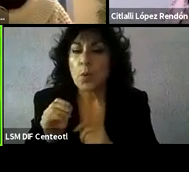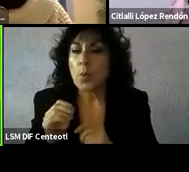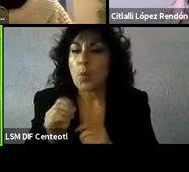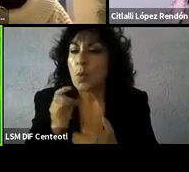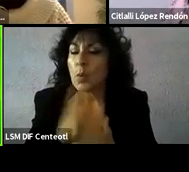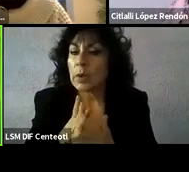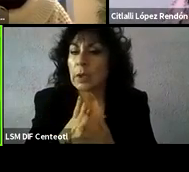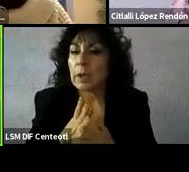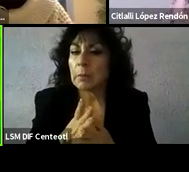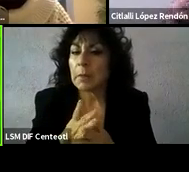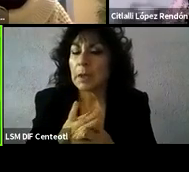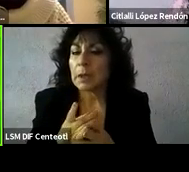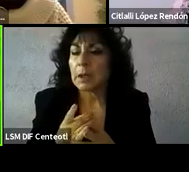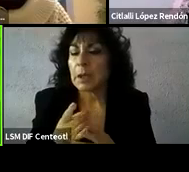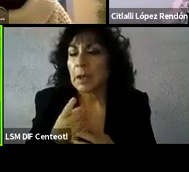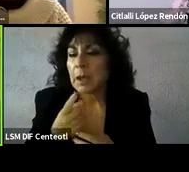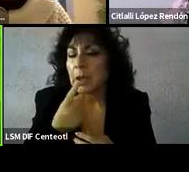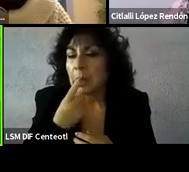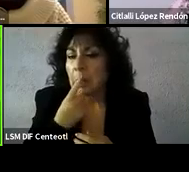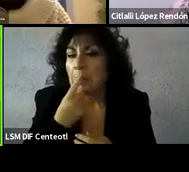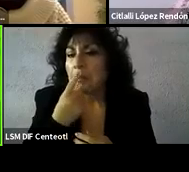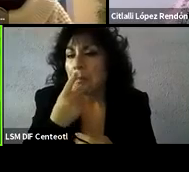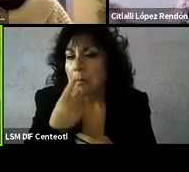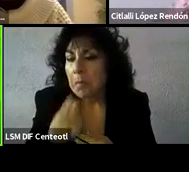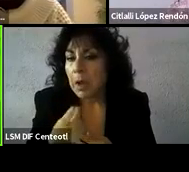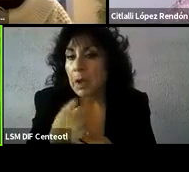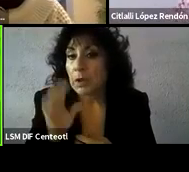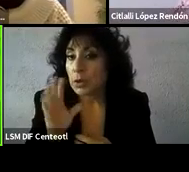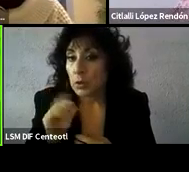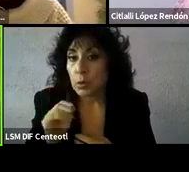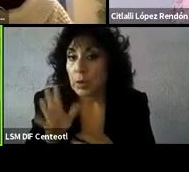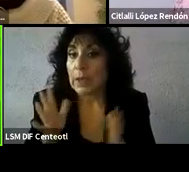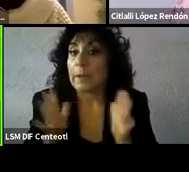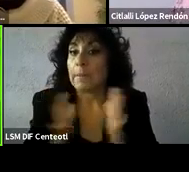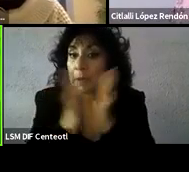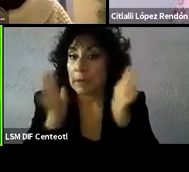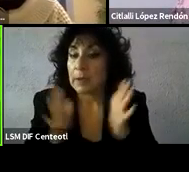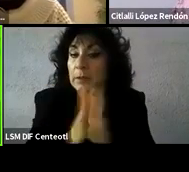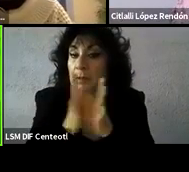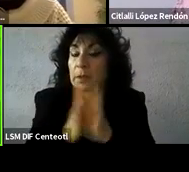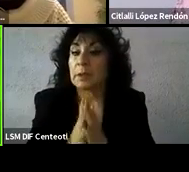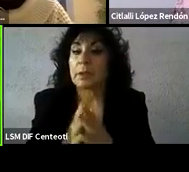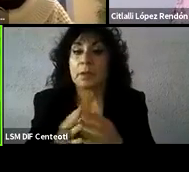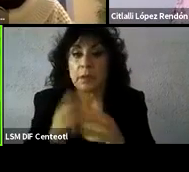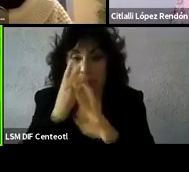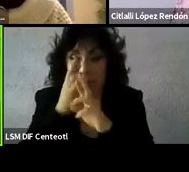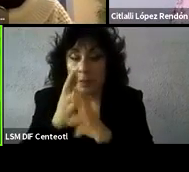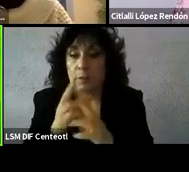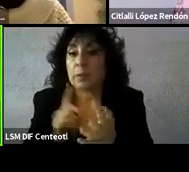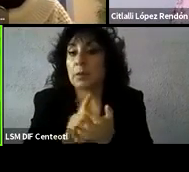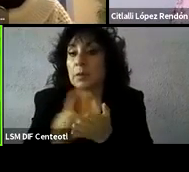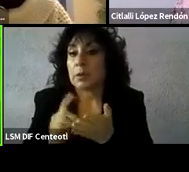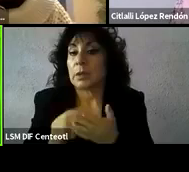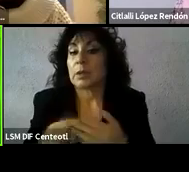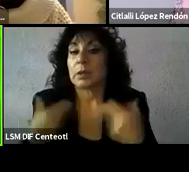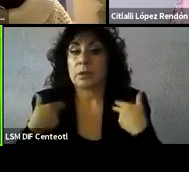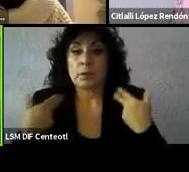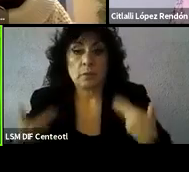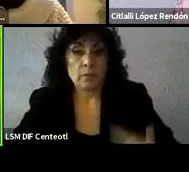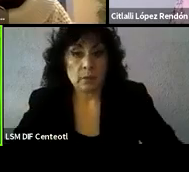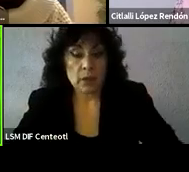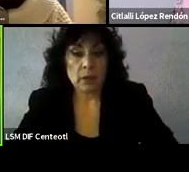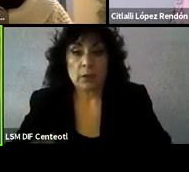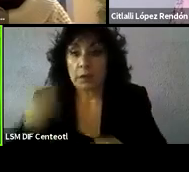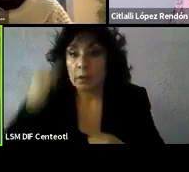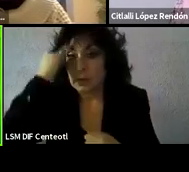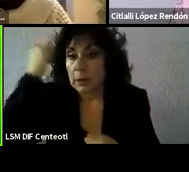la práctica educativa misma, la asunción de los derechos humanos y la perspectiva de género. O sea, no se trata,